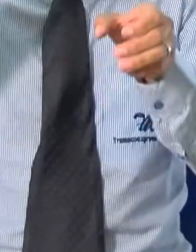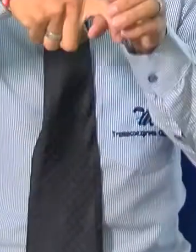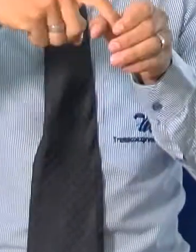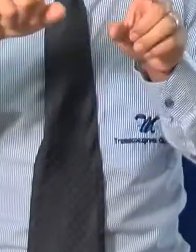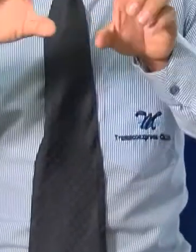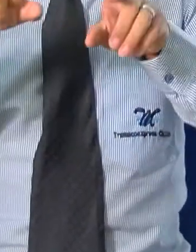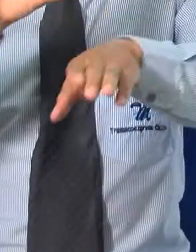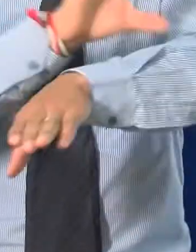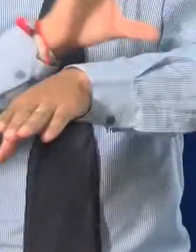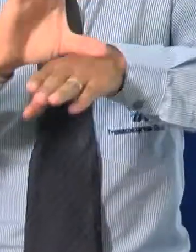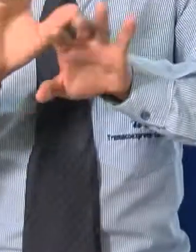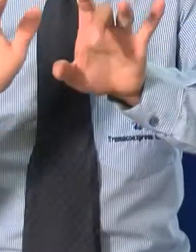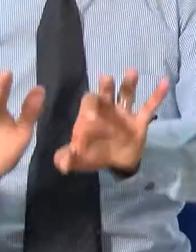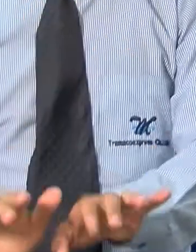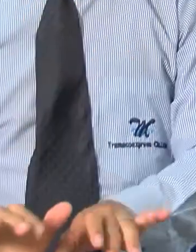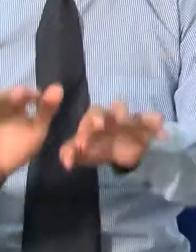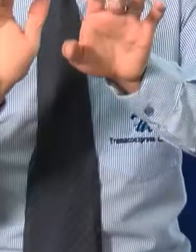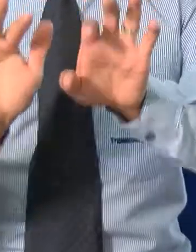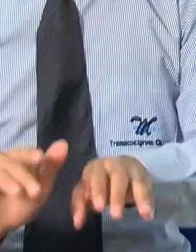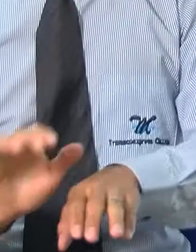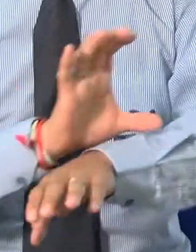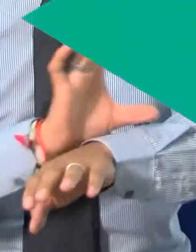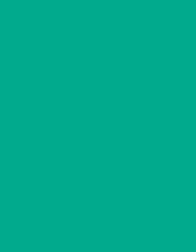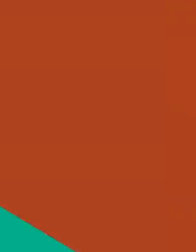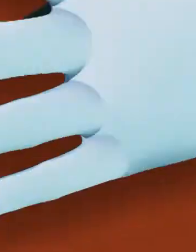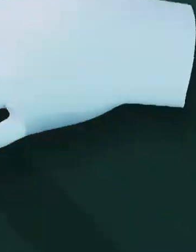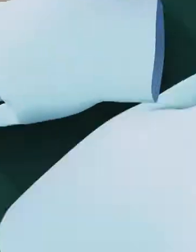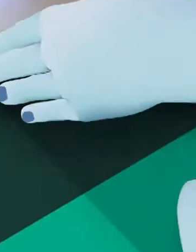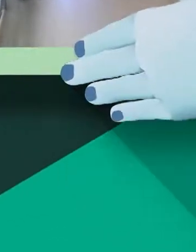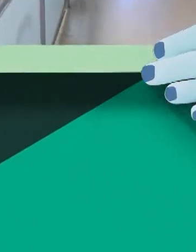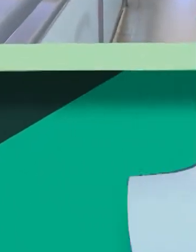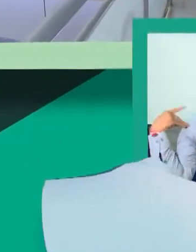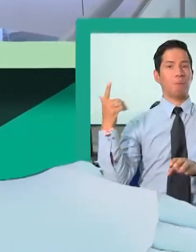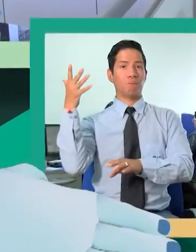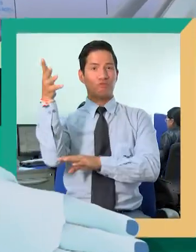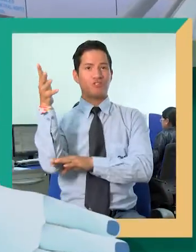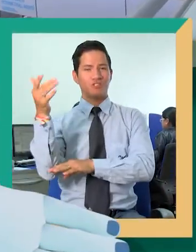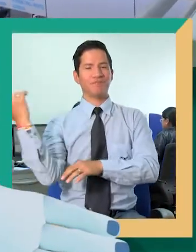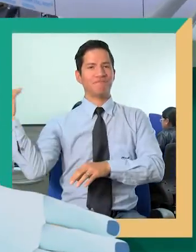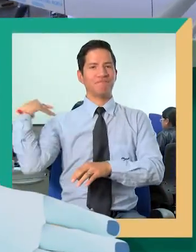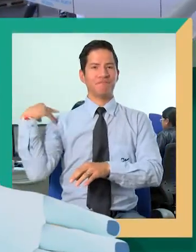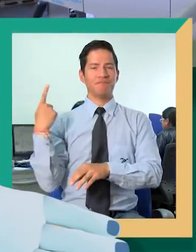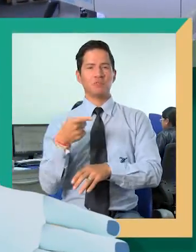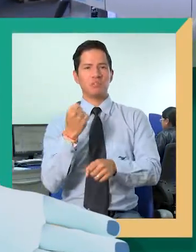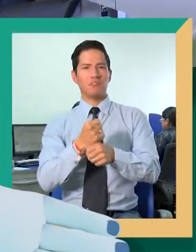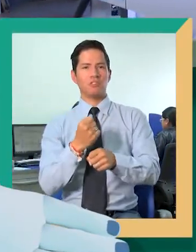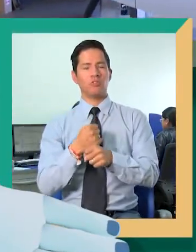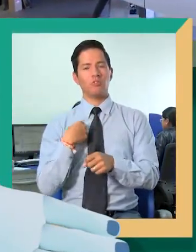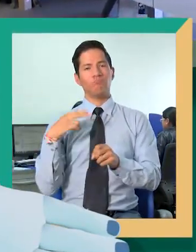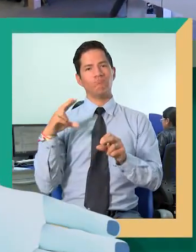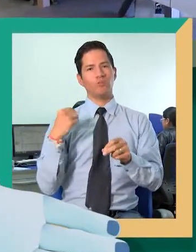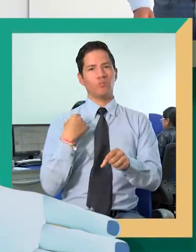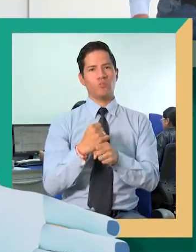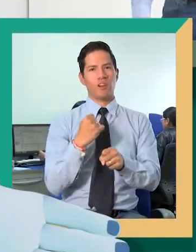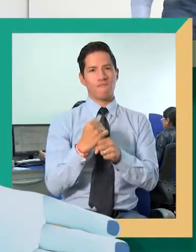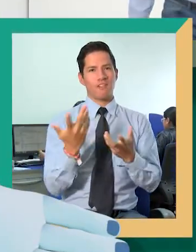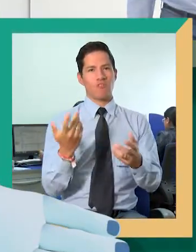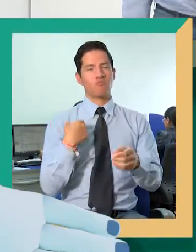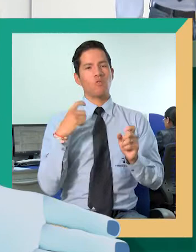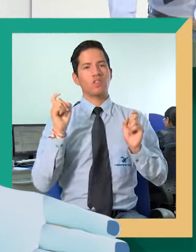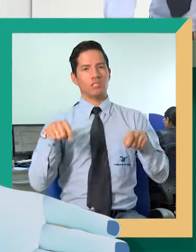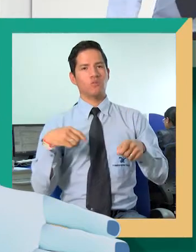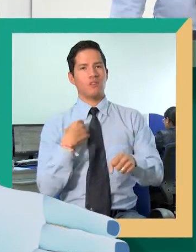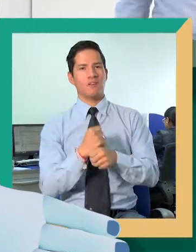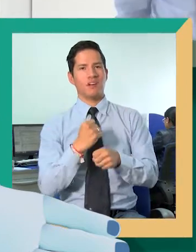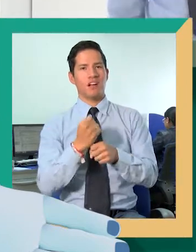Recuerdo que en mi anterior trabajo era asistente. Yo estaba en un curso de computación y mi profesor fue quien me recomendó